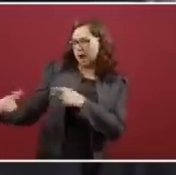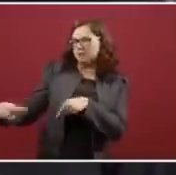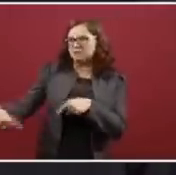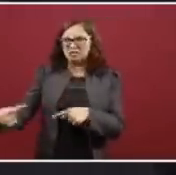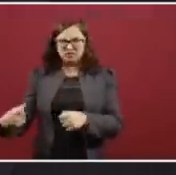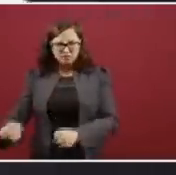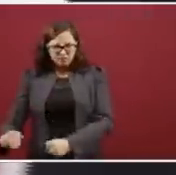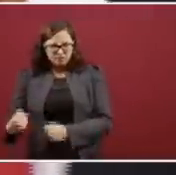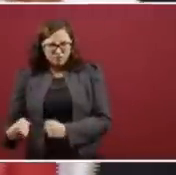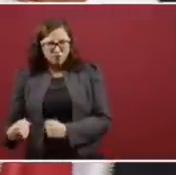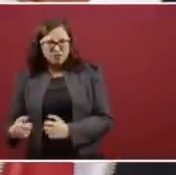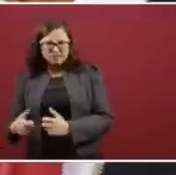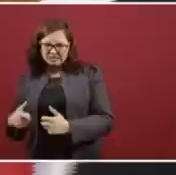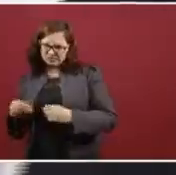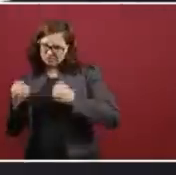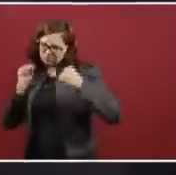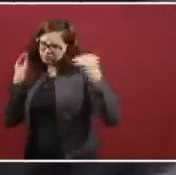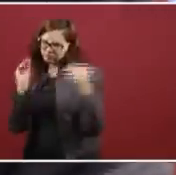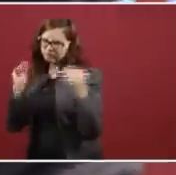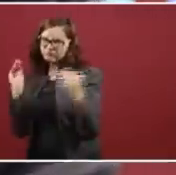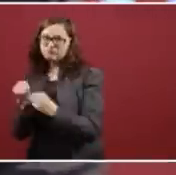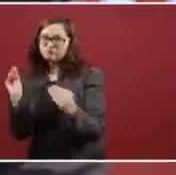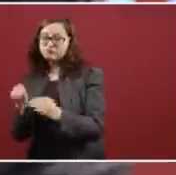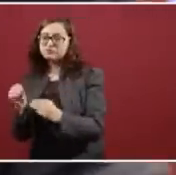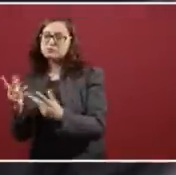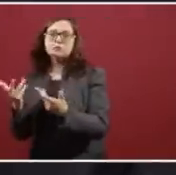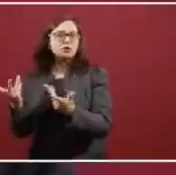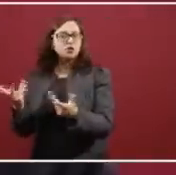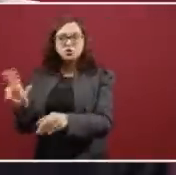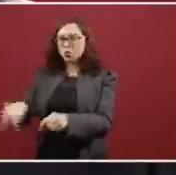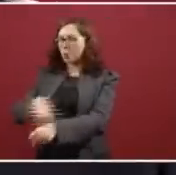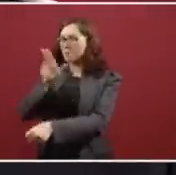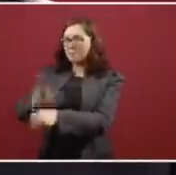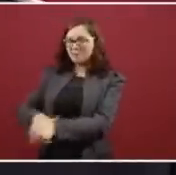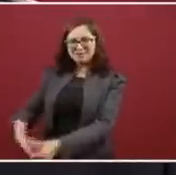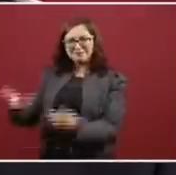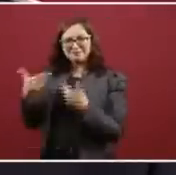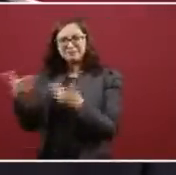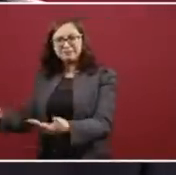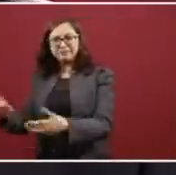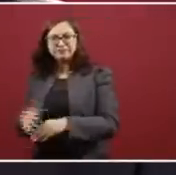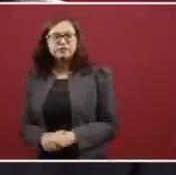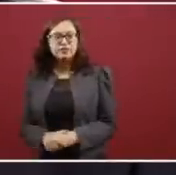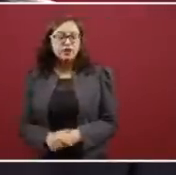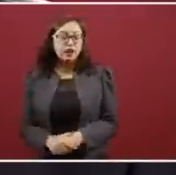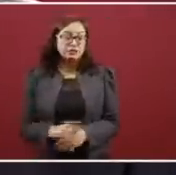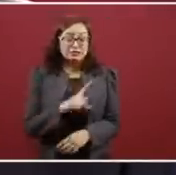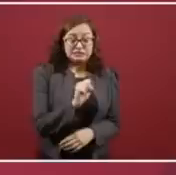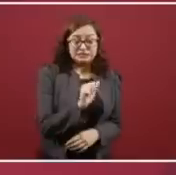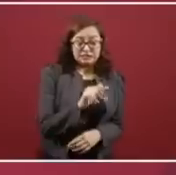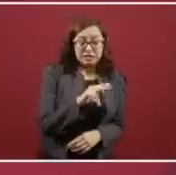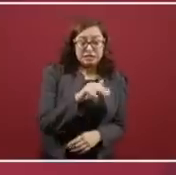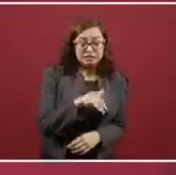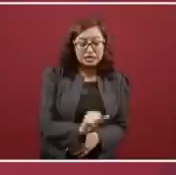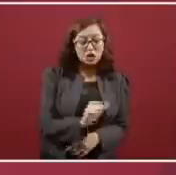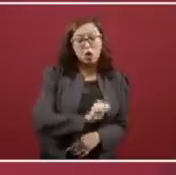entonces con salinas pliego y con otros empresarios tenemos una muy buena relación